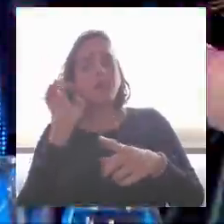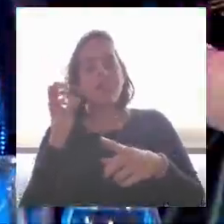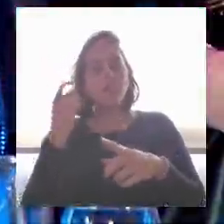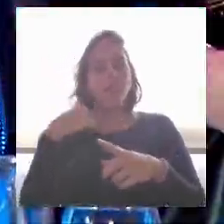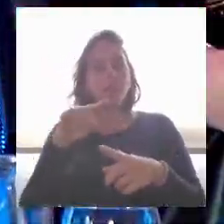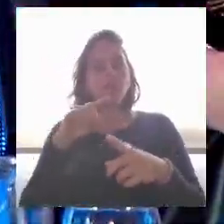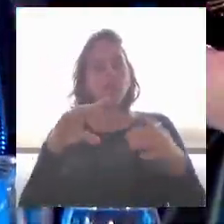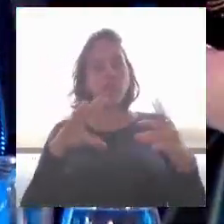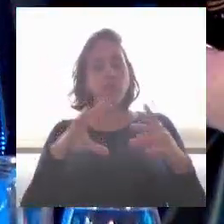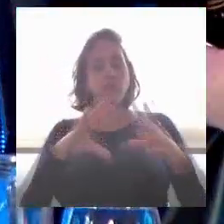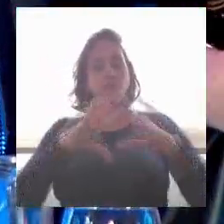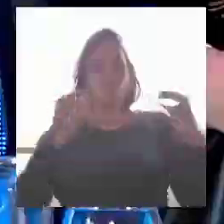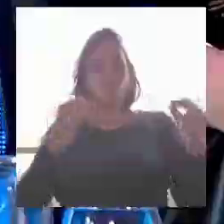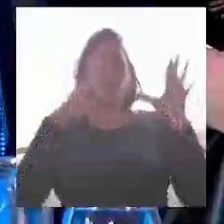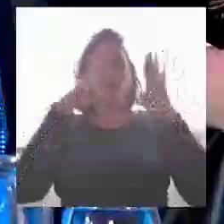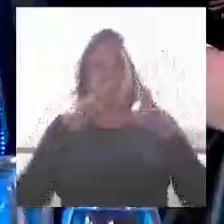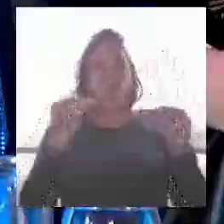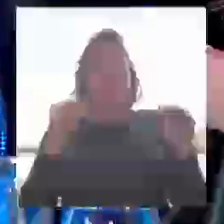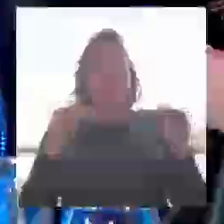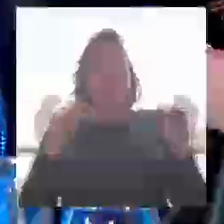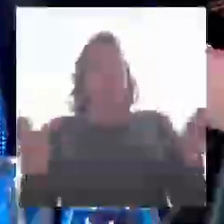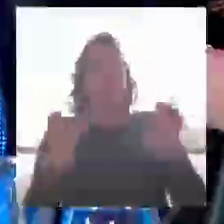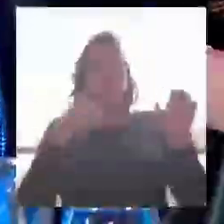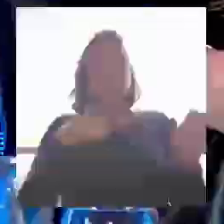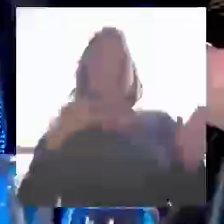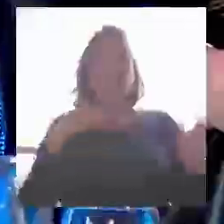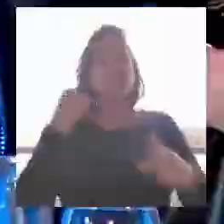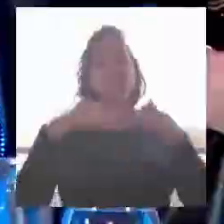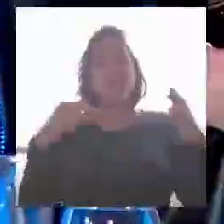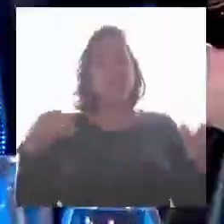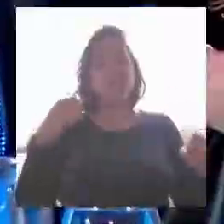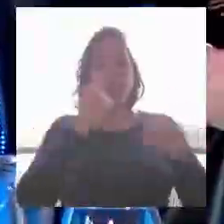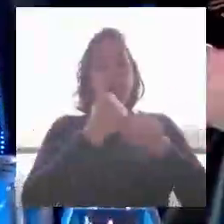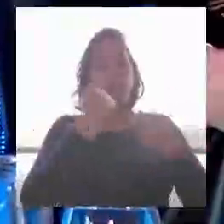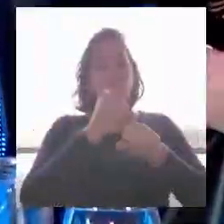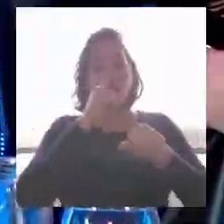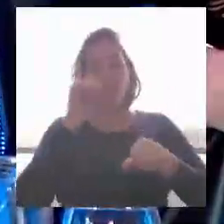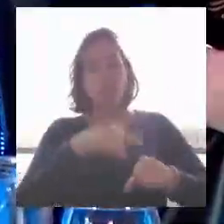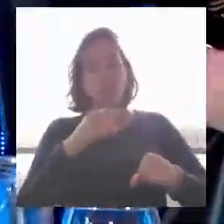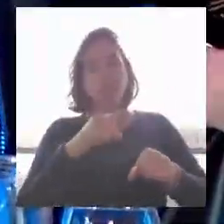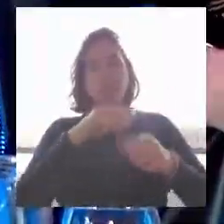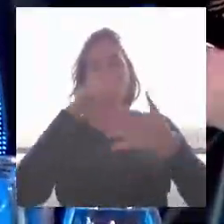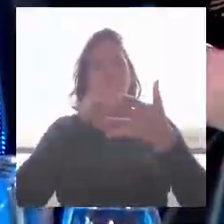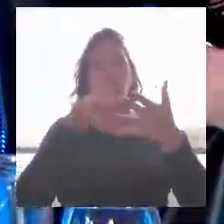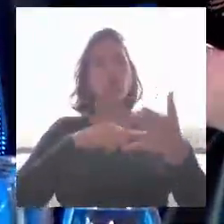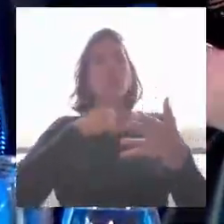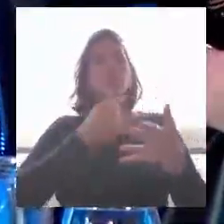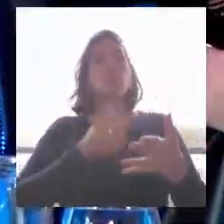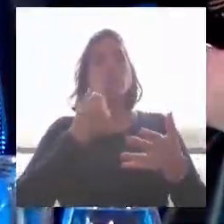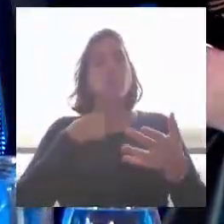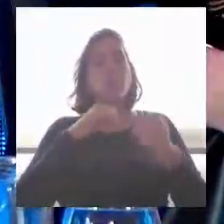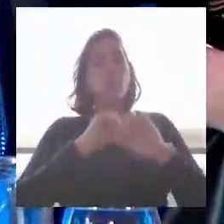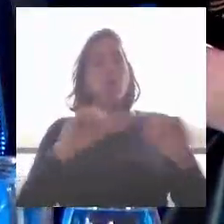para la comprensión. ¿Qué puedo hacer en los distintos niveles? Trabajar la fluidez, la lectura en voz alta, modelada por el docente y